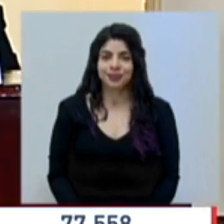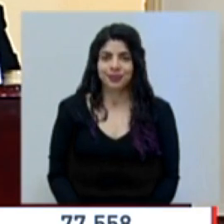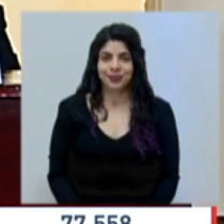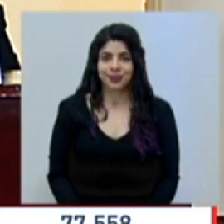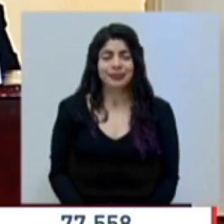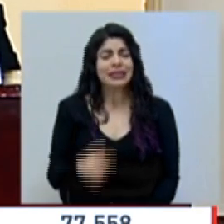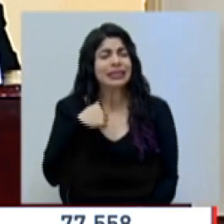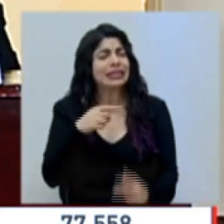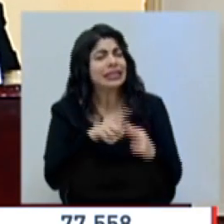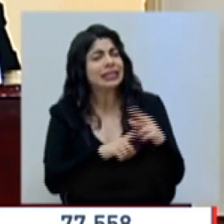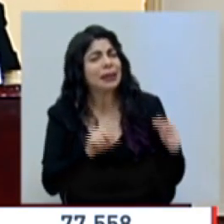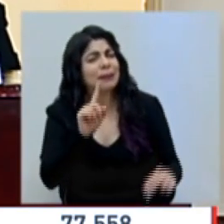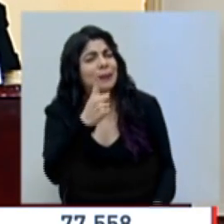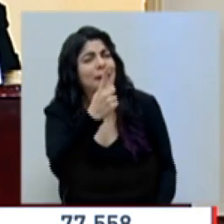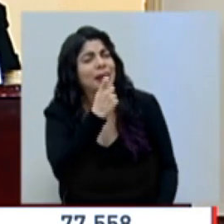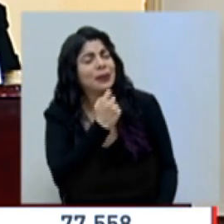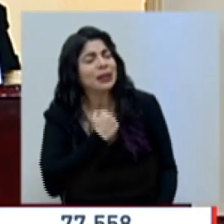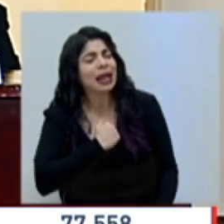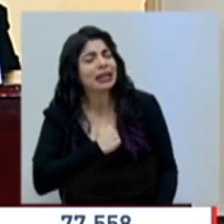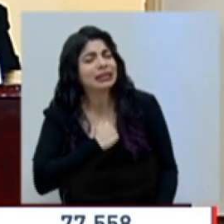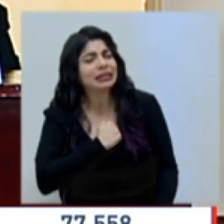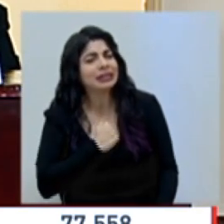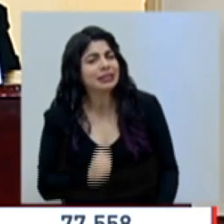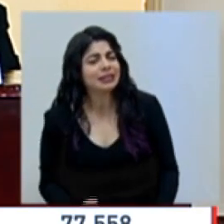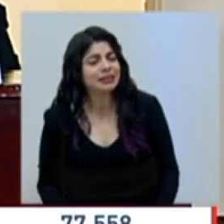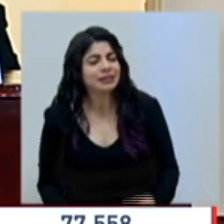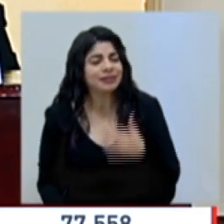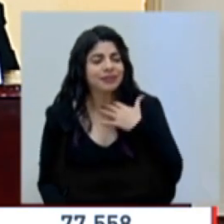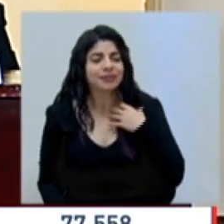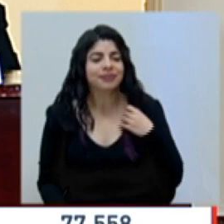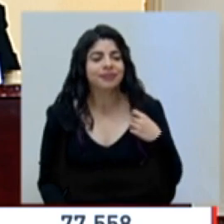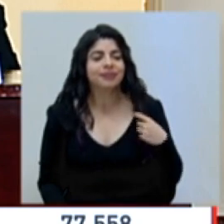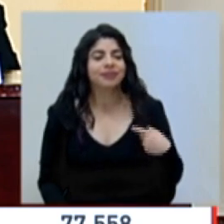Se me fue la primera, don Edgar, qué pena.